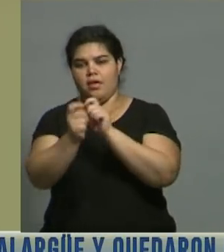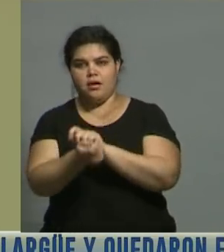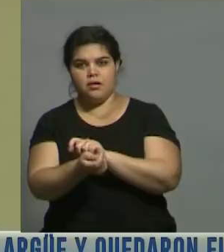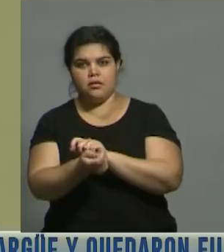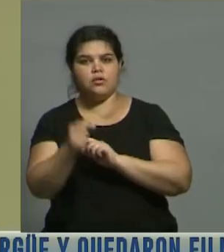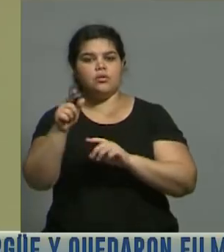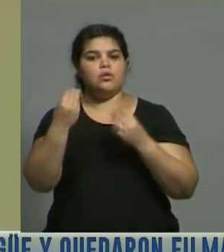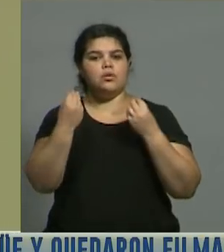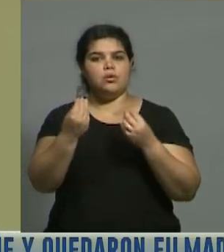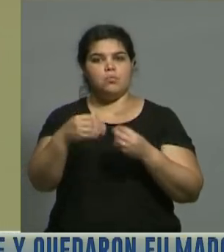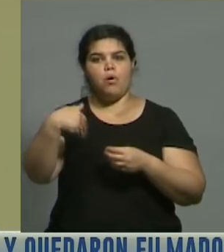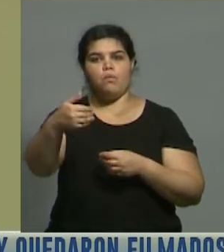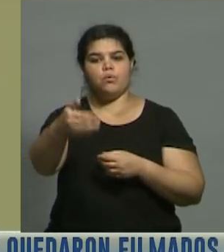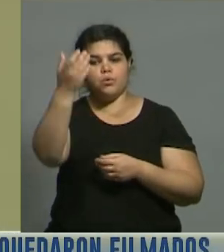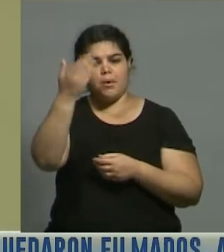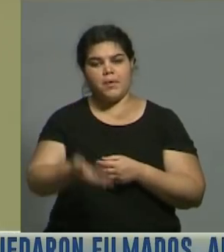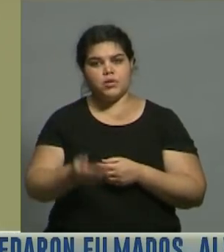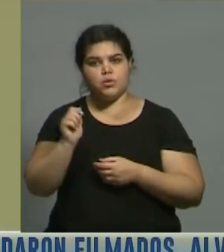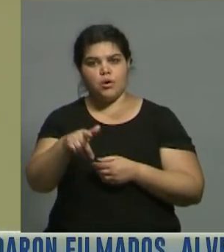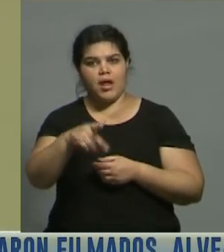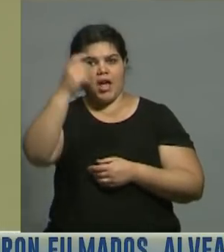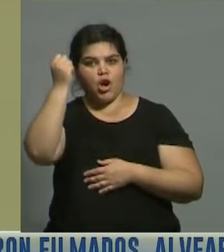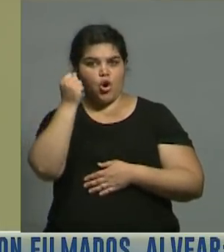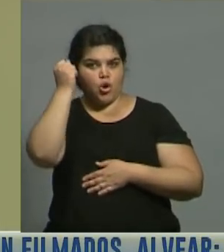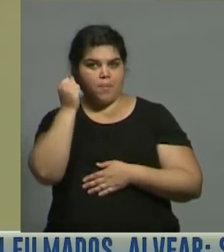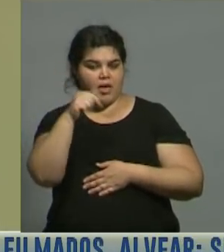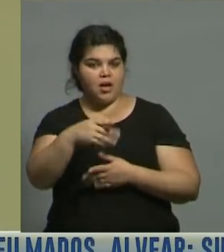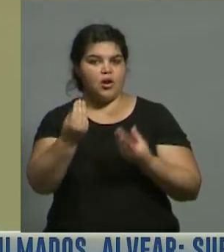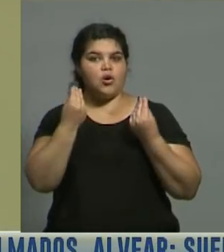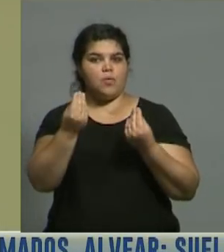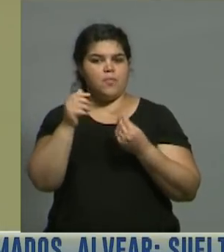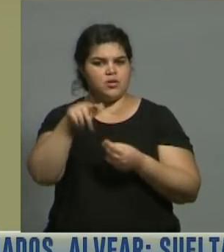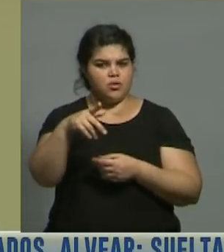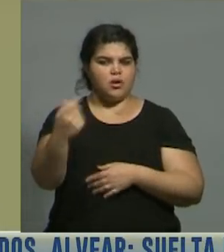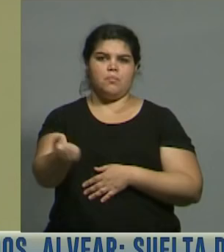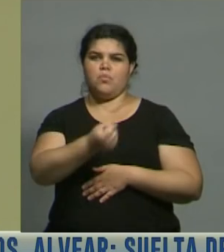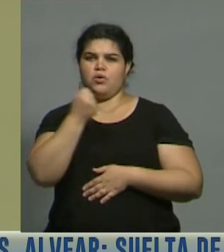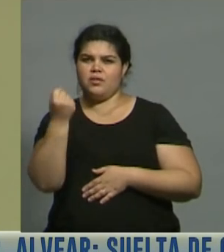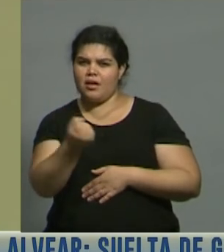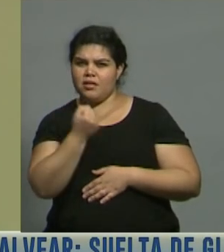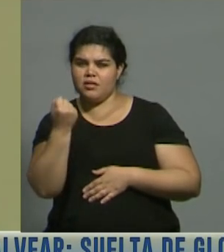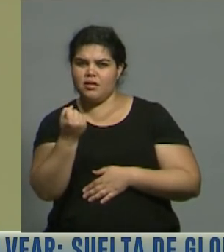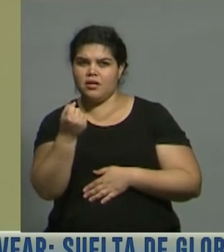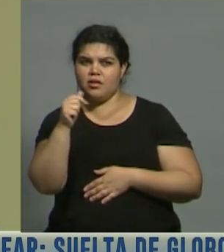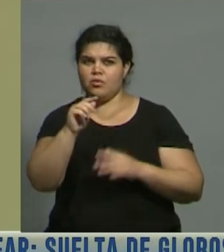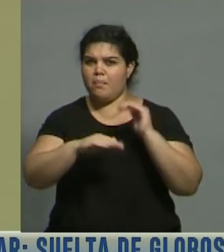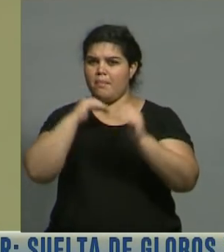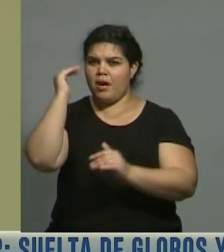este futuro profesional económicamente es importante, es uno de los que se